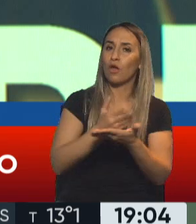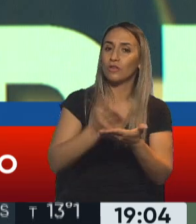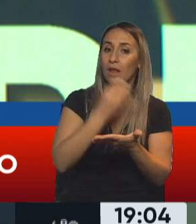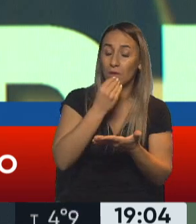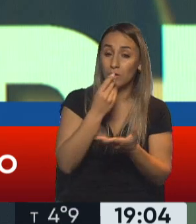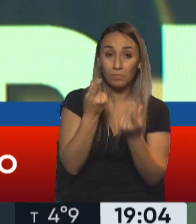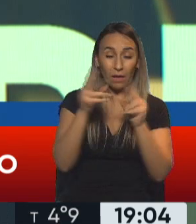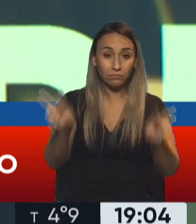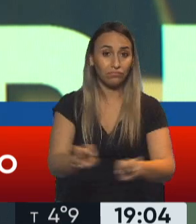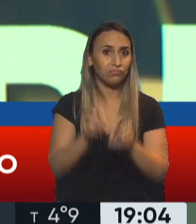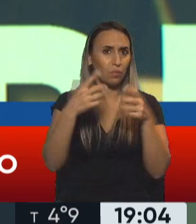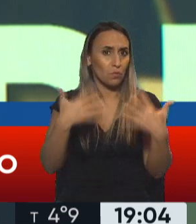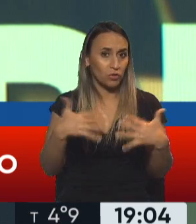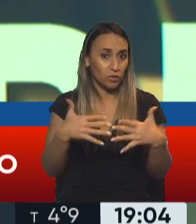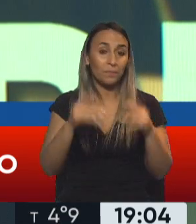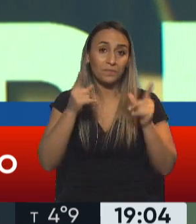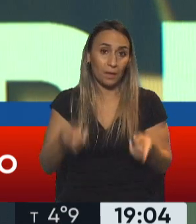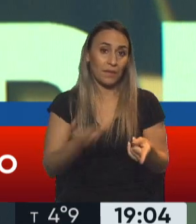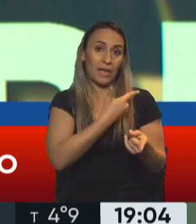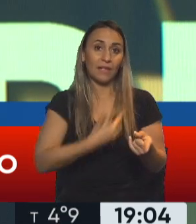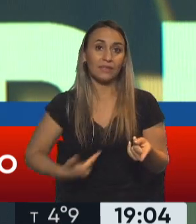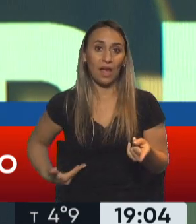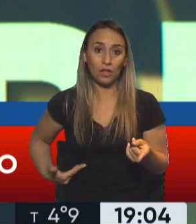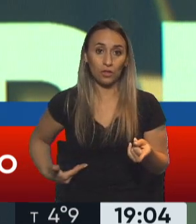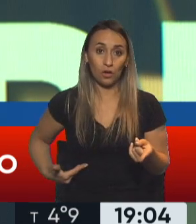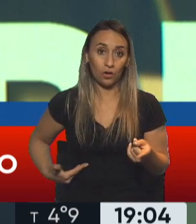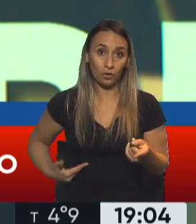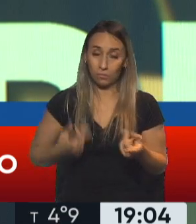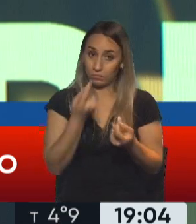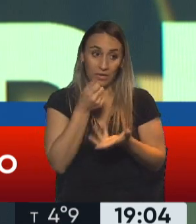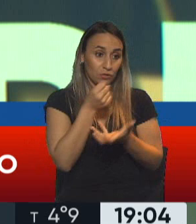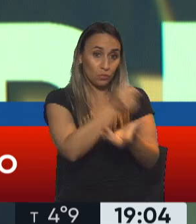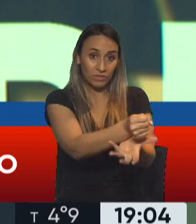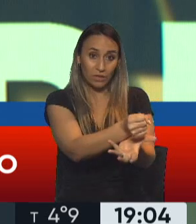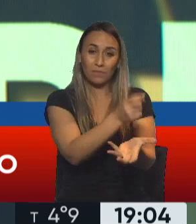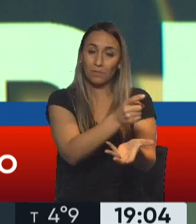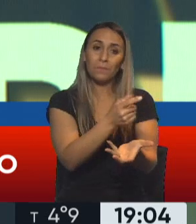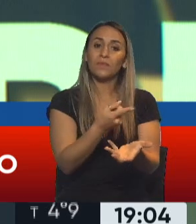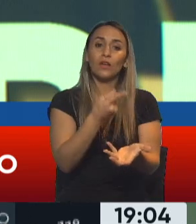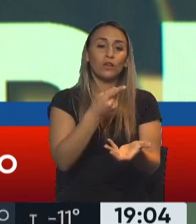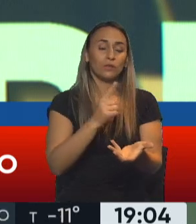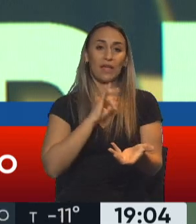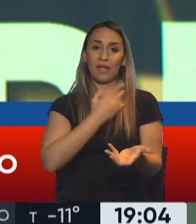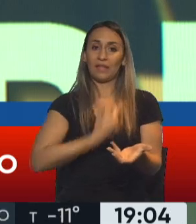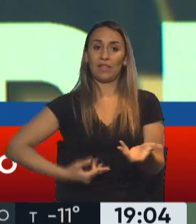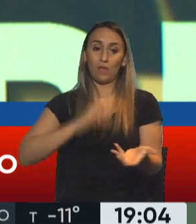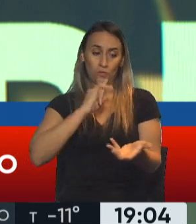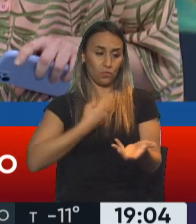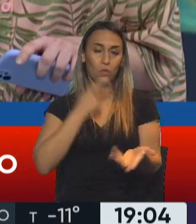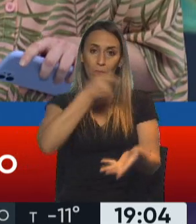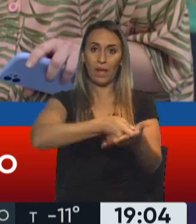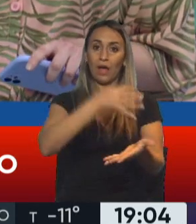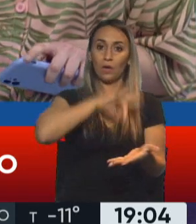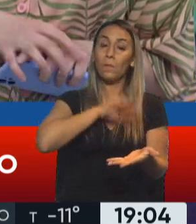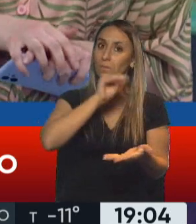que han gozado de los beneficios que el Estado destinó a las empresas, como el pago de salario a los trabajadores. Y pagos de